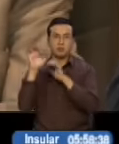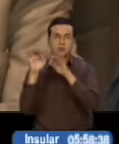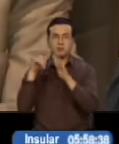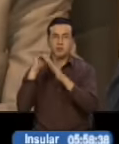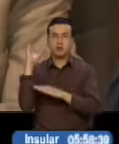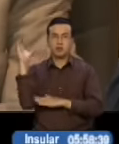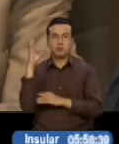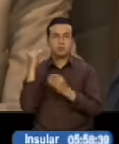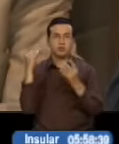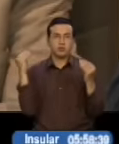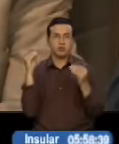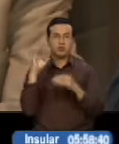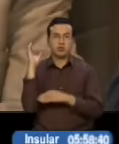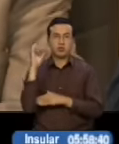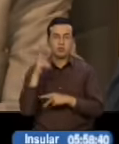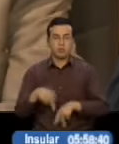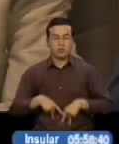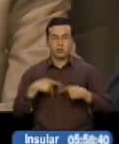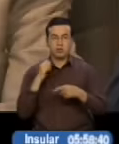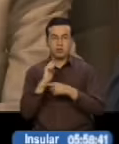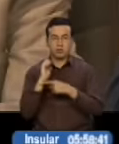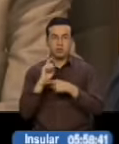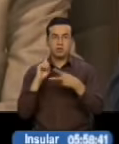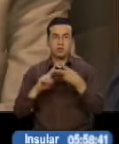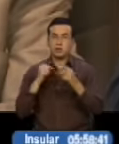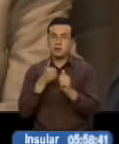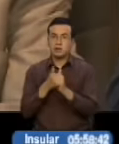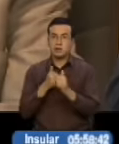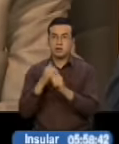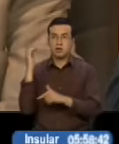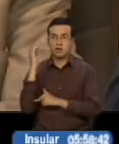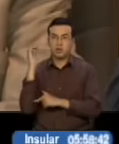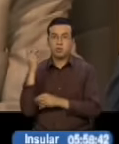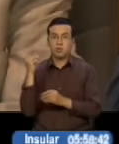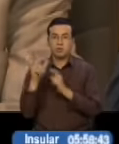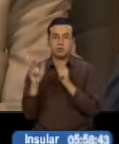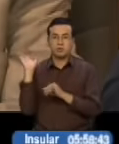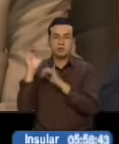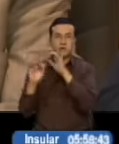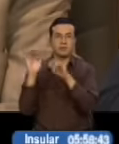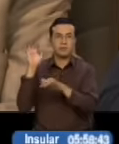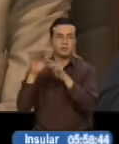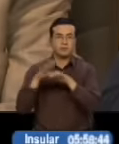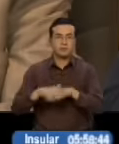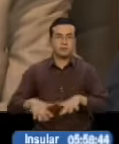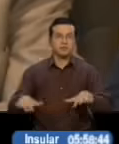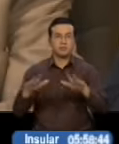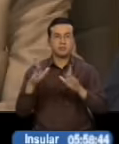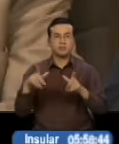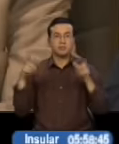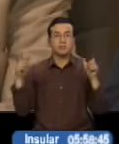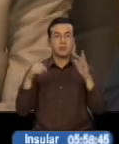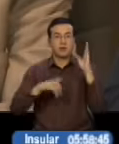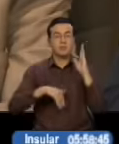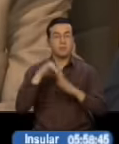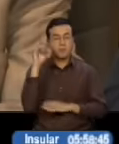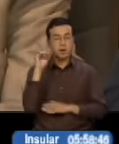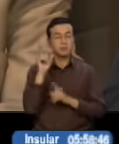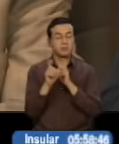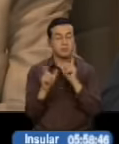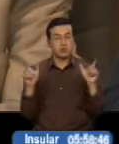de colombianos que viven en el país y segundo, la cercanía de nuestros hermanos colombianos va a hacer que este partido tenga la